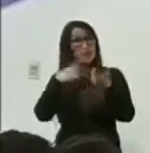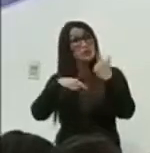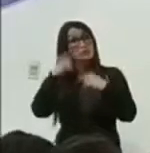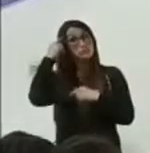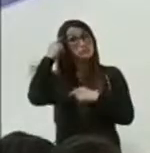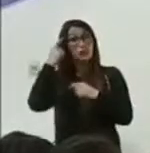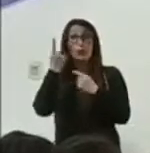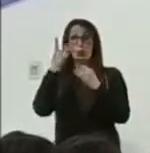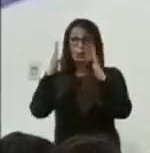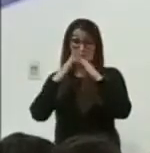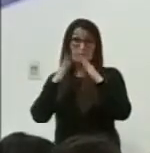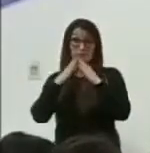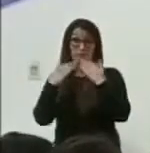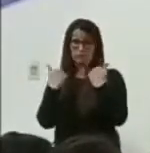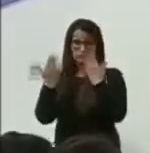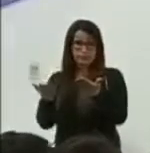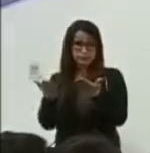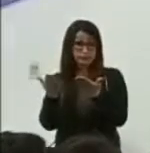damos una vivienda.